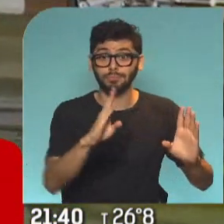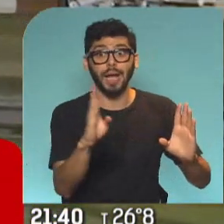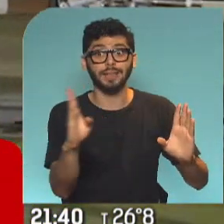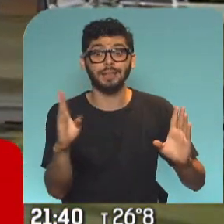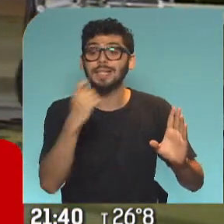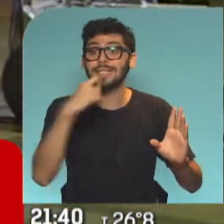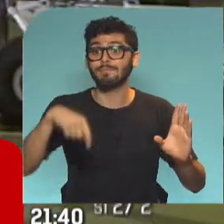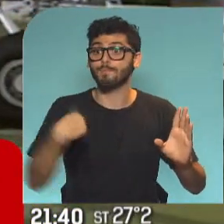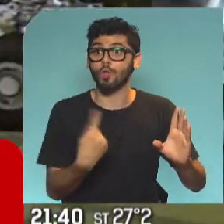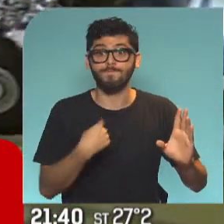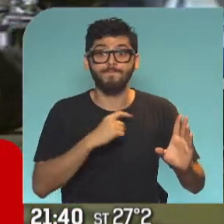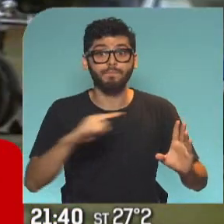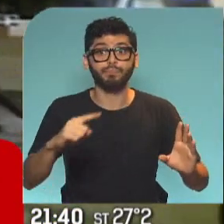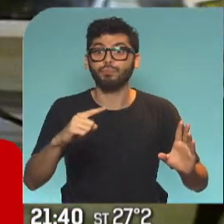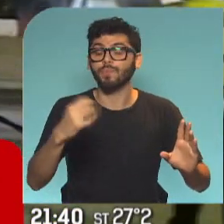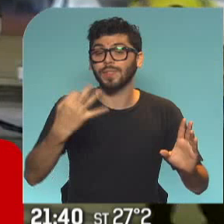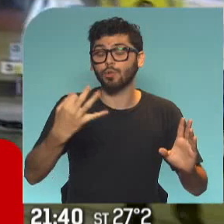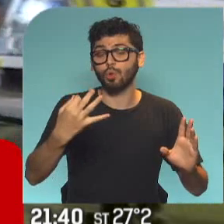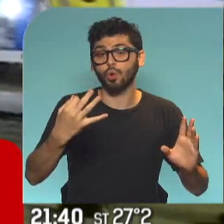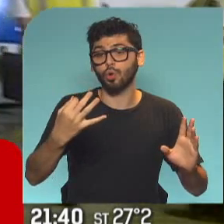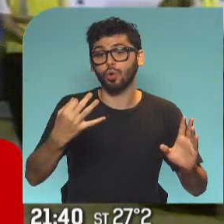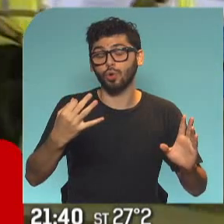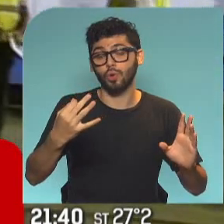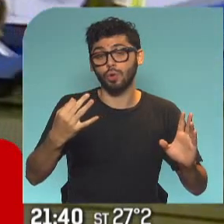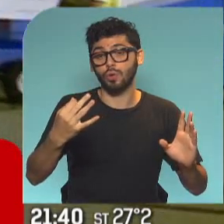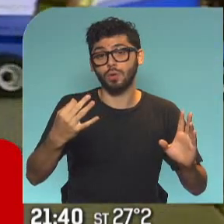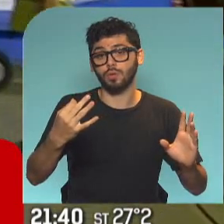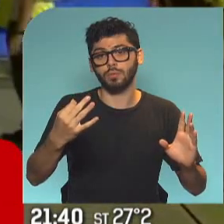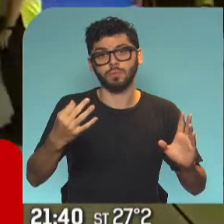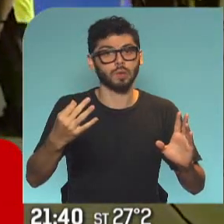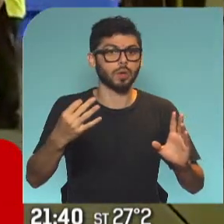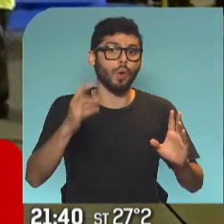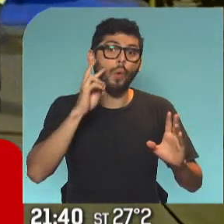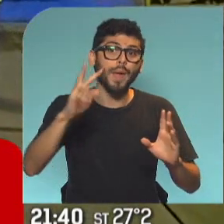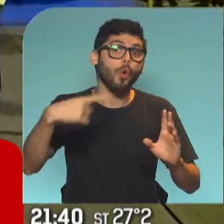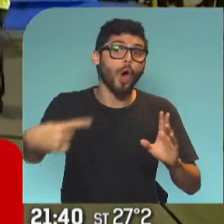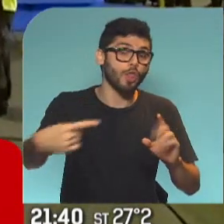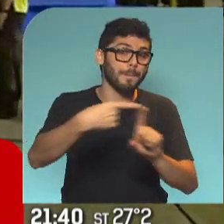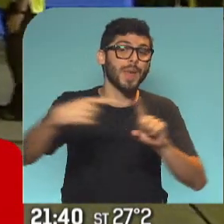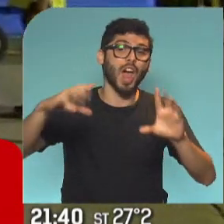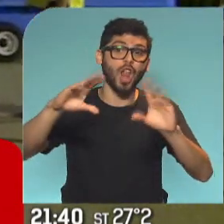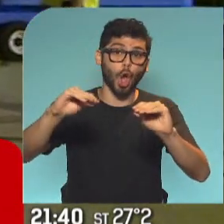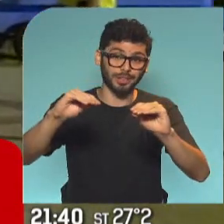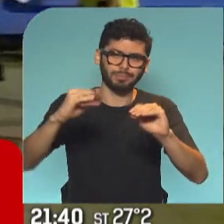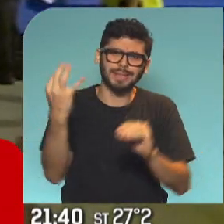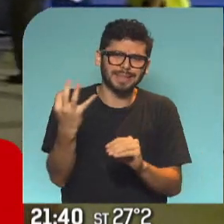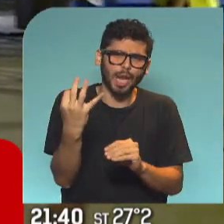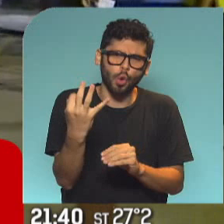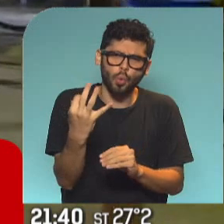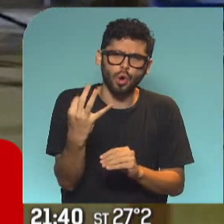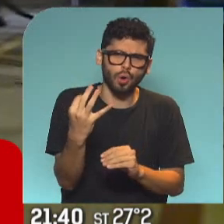no es en nuestro espacio, será lo más saliente, ustedes lo podrán ver a la medianoche, en la próxima edición de nuestro